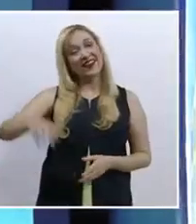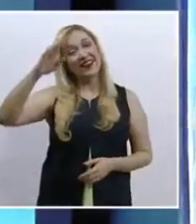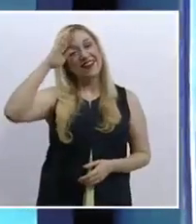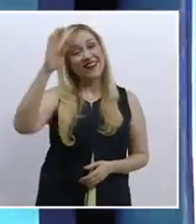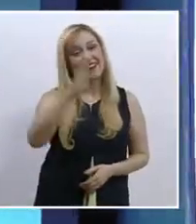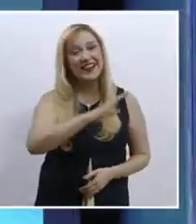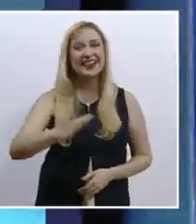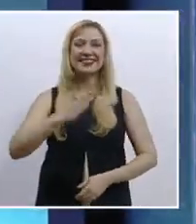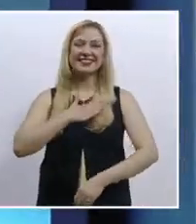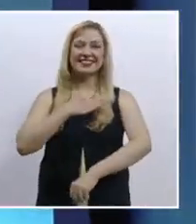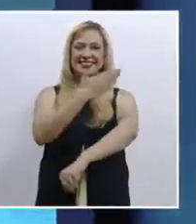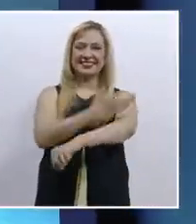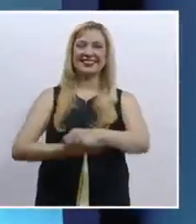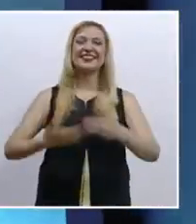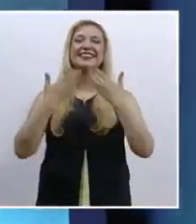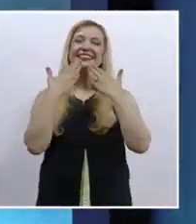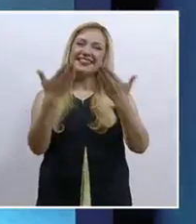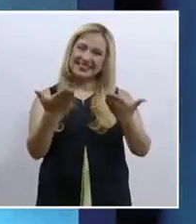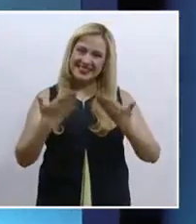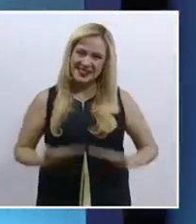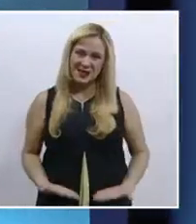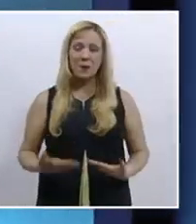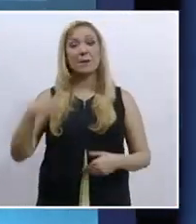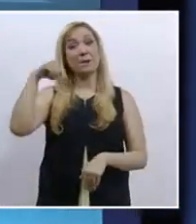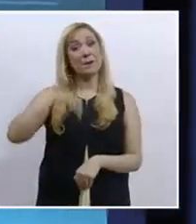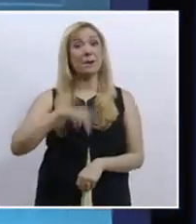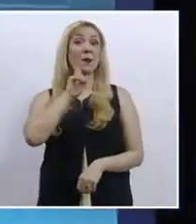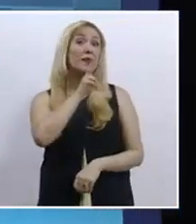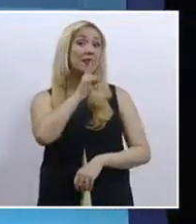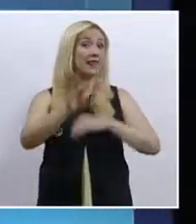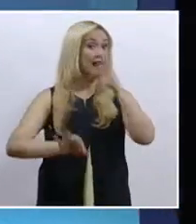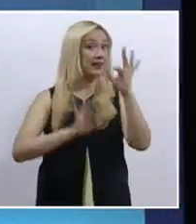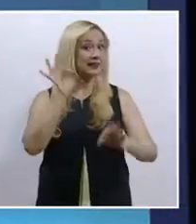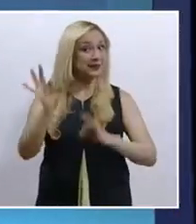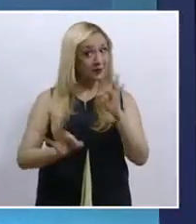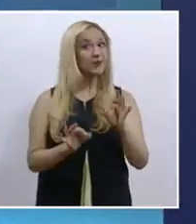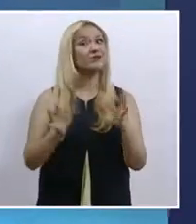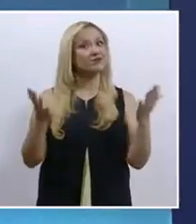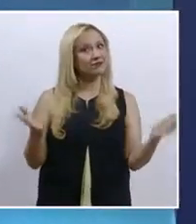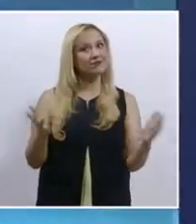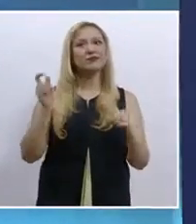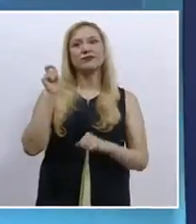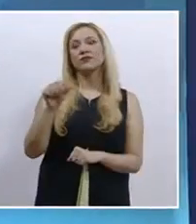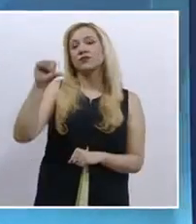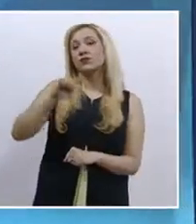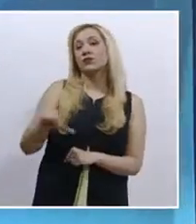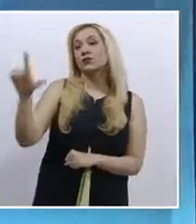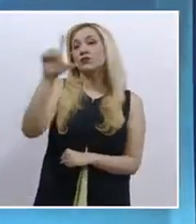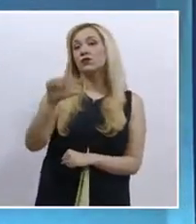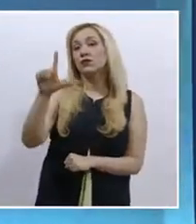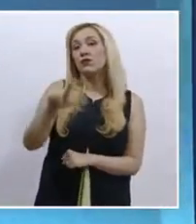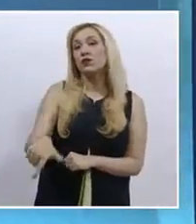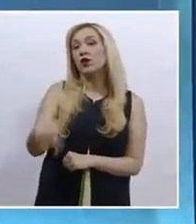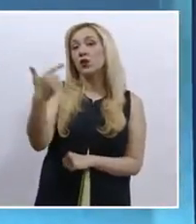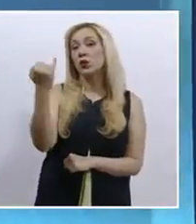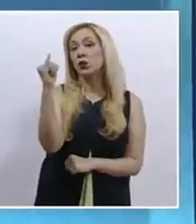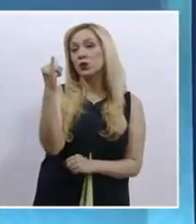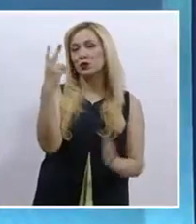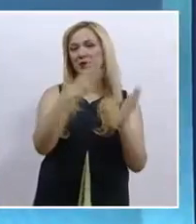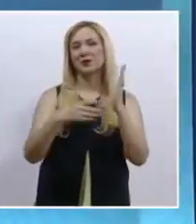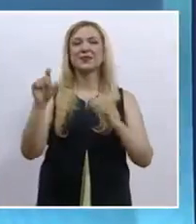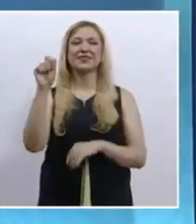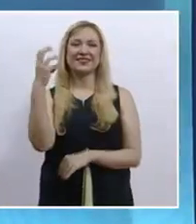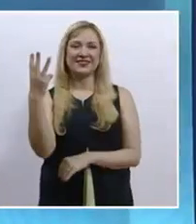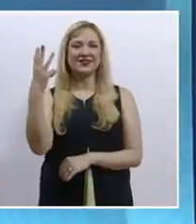Hola, ¿qué tal? Muy buenas tardes. Les damos la más cordial bienvenida a este espacio de noticias, corte informativo, hoy que es lunes 12 de junio de